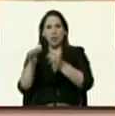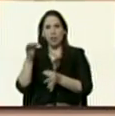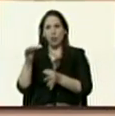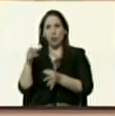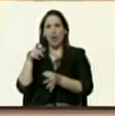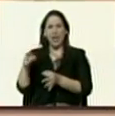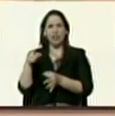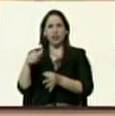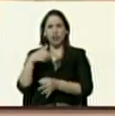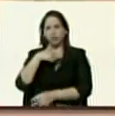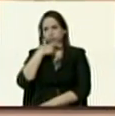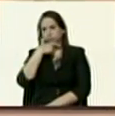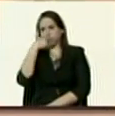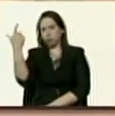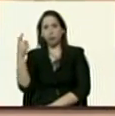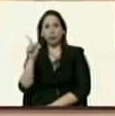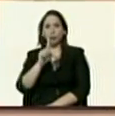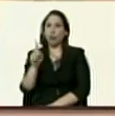inaplicable.